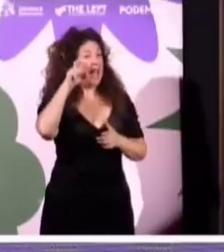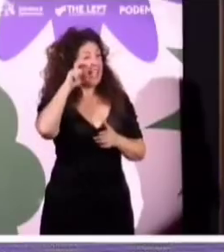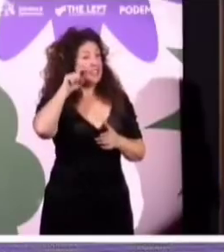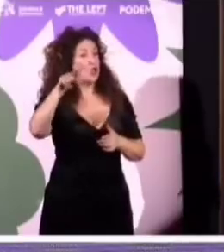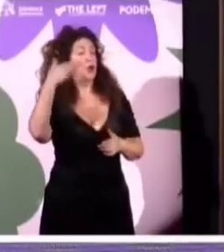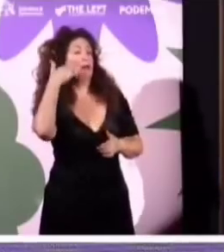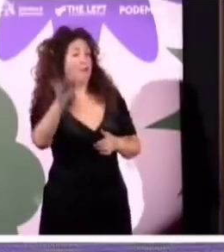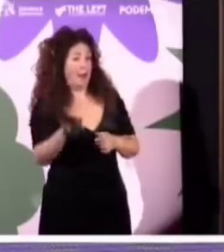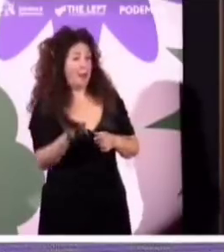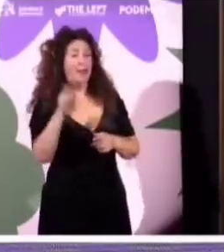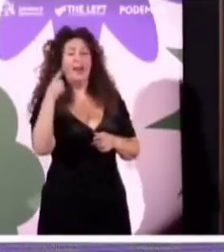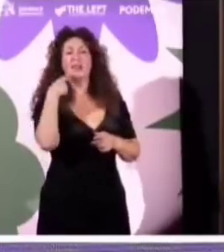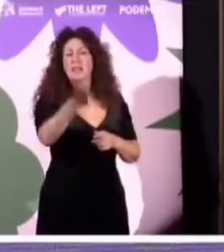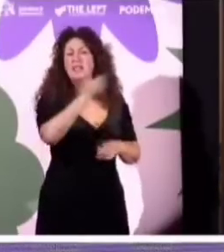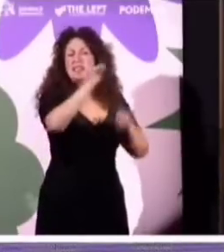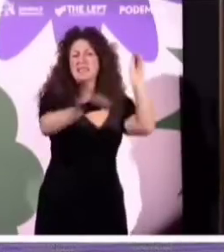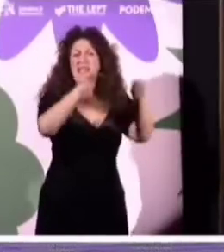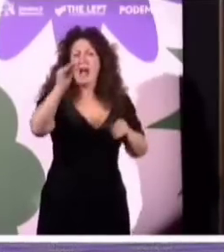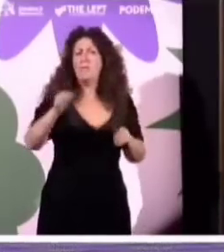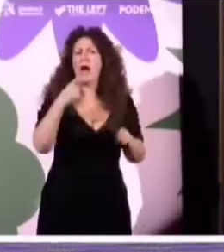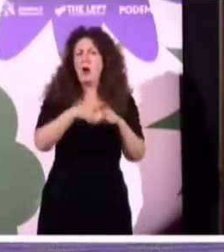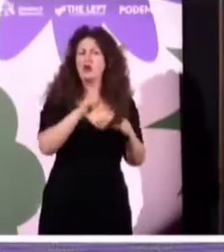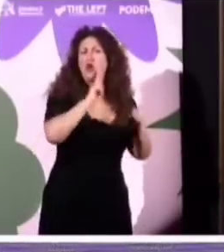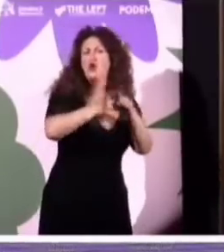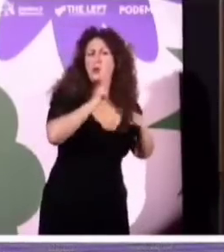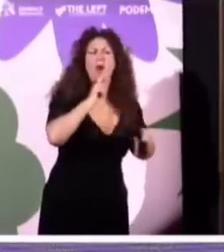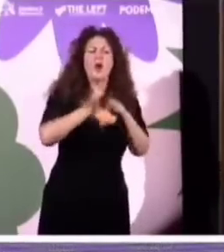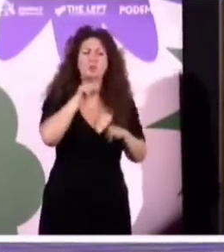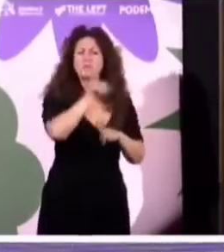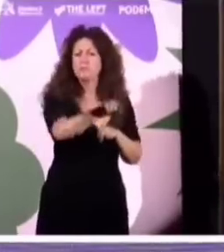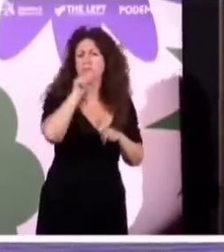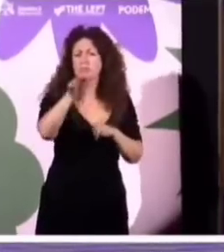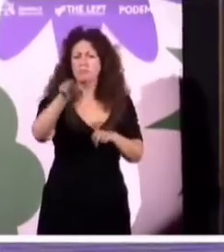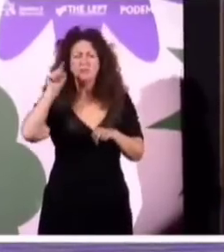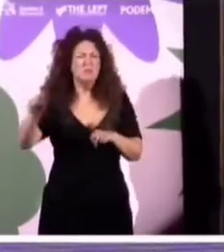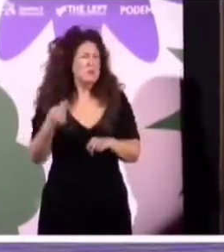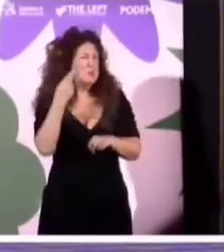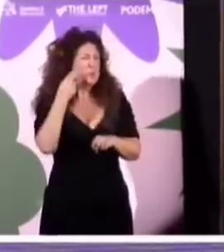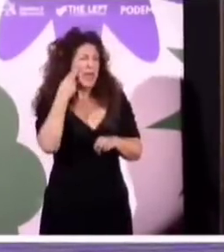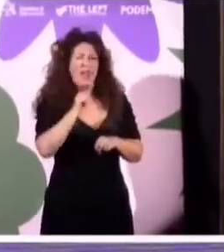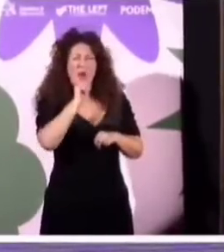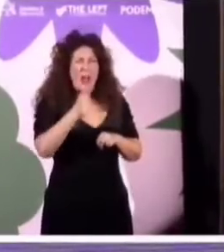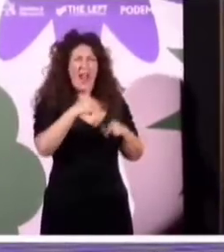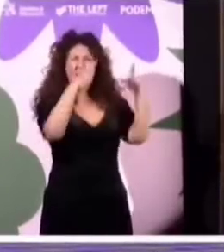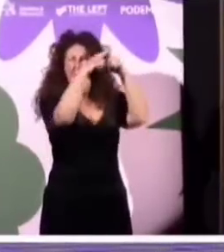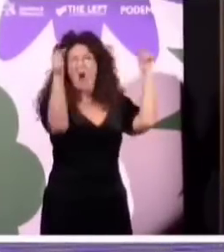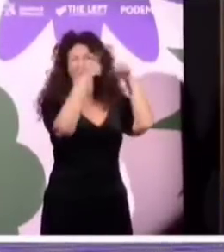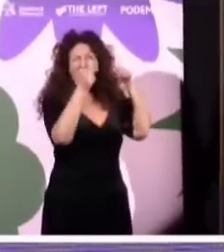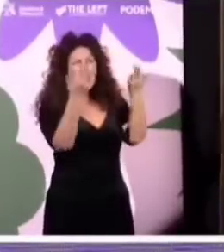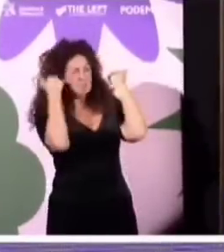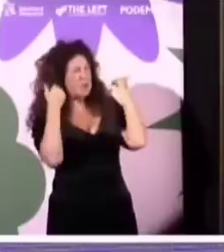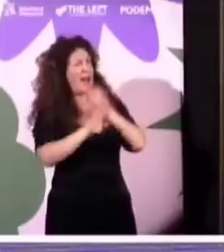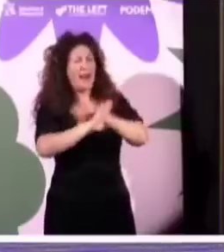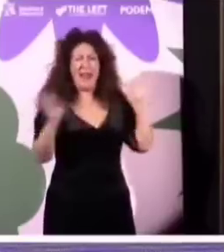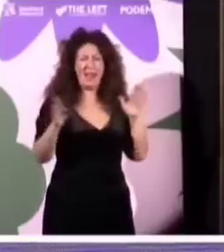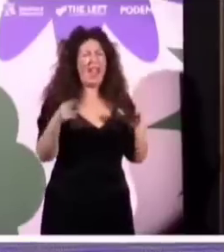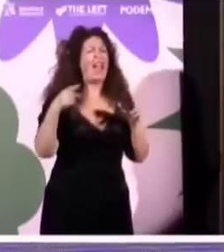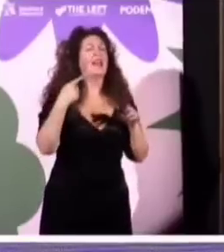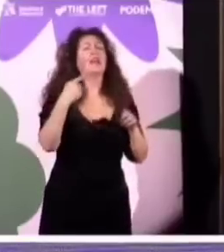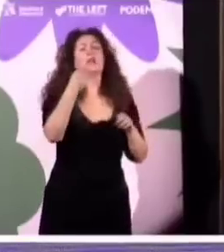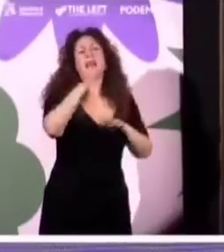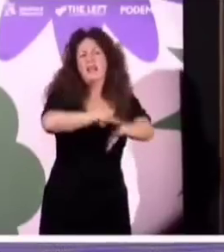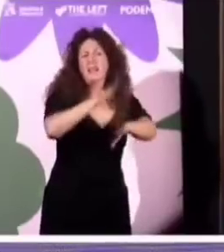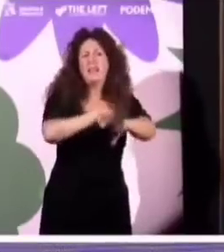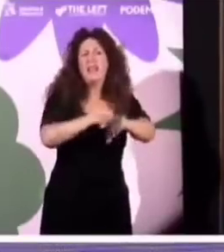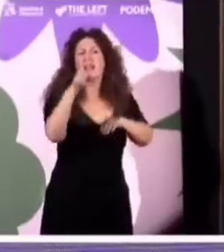Francia, llamando a las cosas por su nombre, una izquierda que no se arruga frente a la OTAN, una izquierda que no se arruga frente